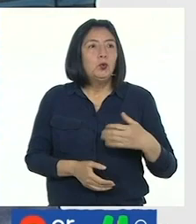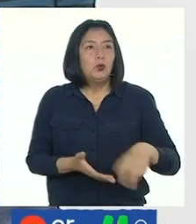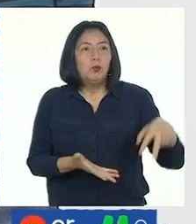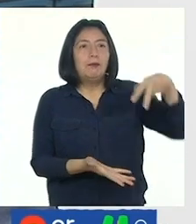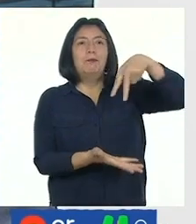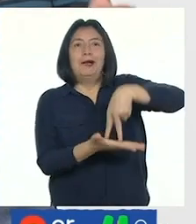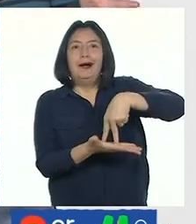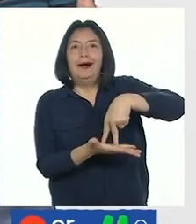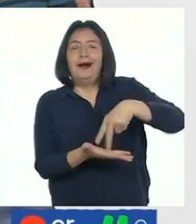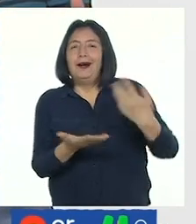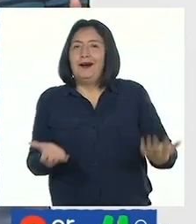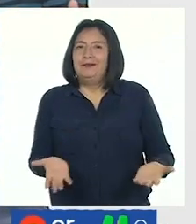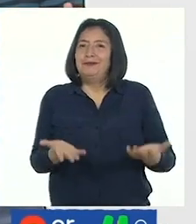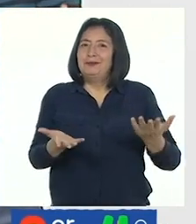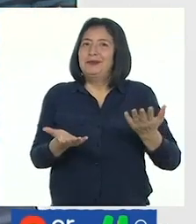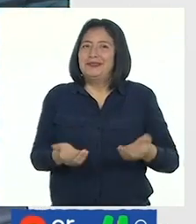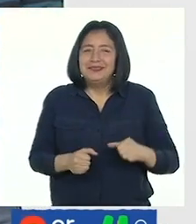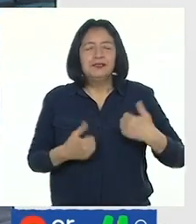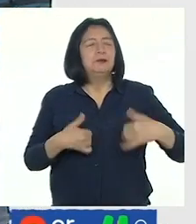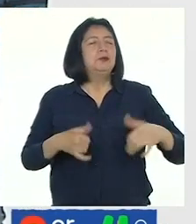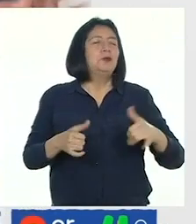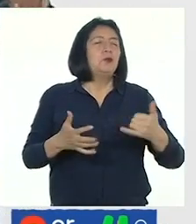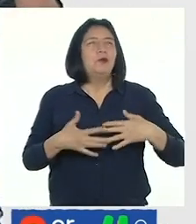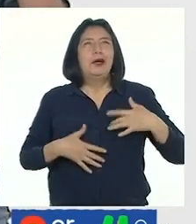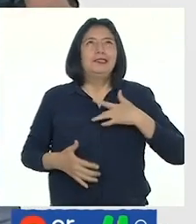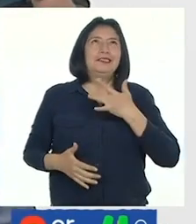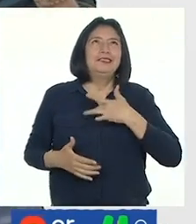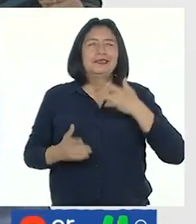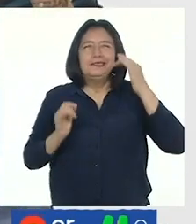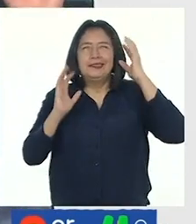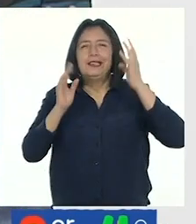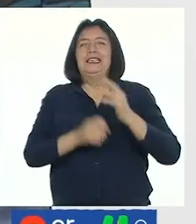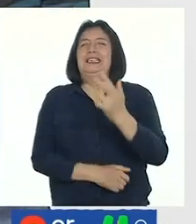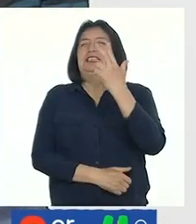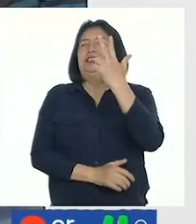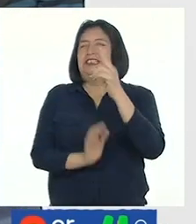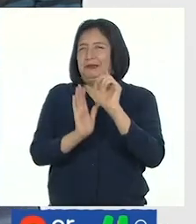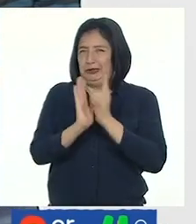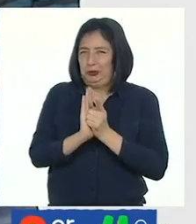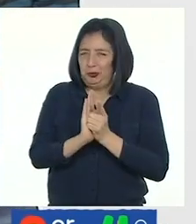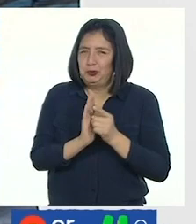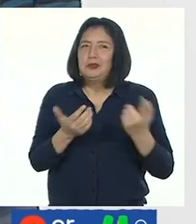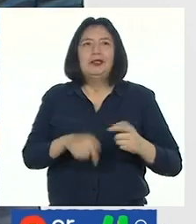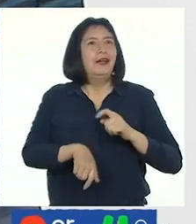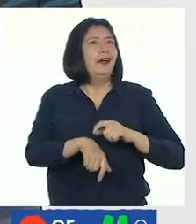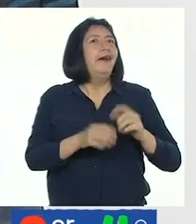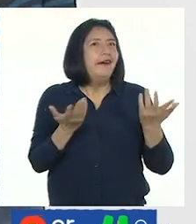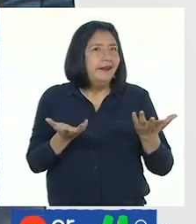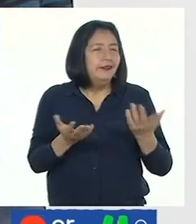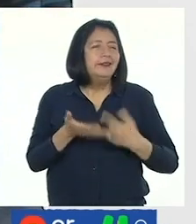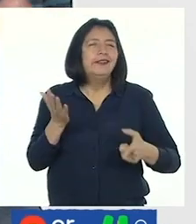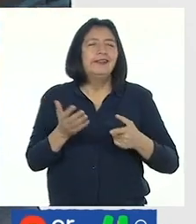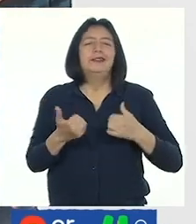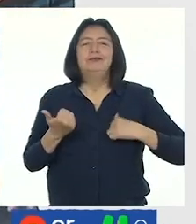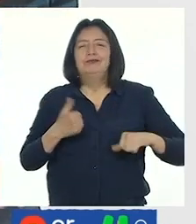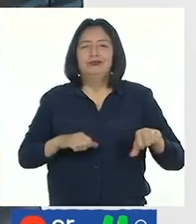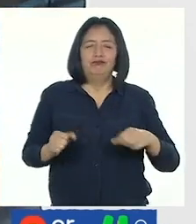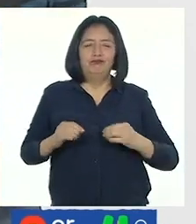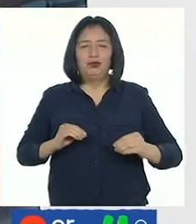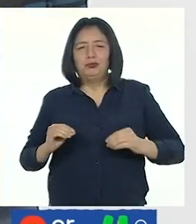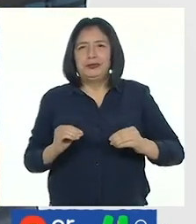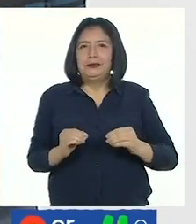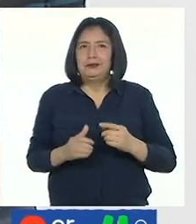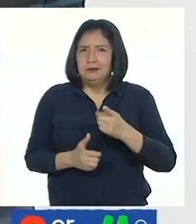de pie porque vamos a jugar, sentir y crear durante 3 minutos en nuestra secuencia de